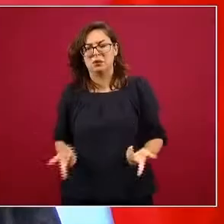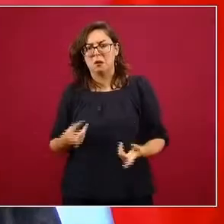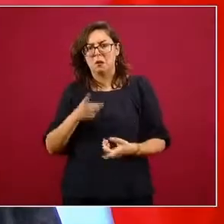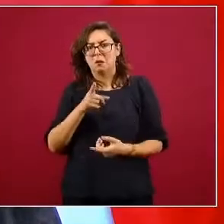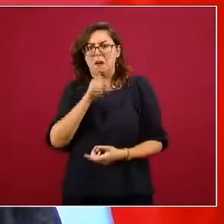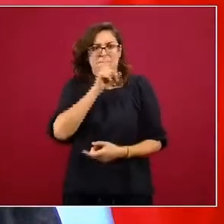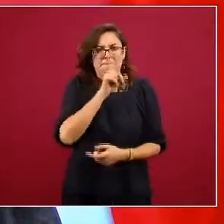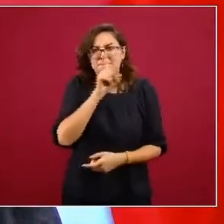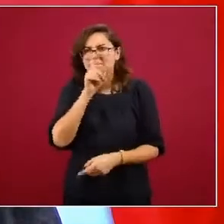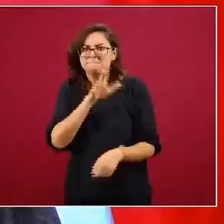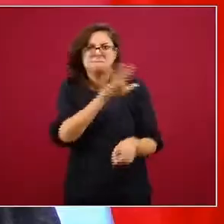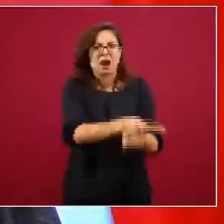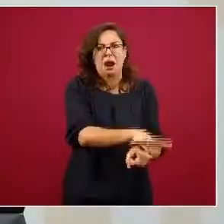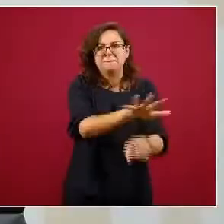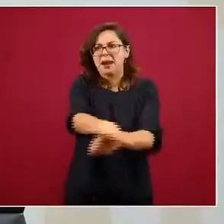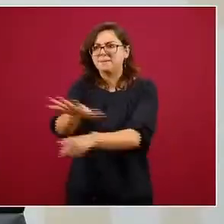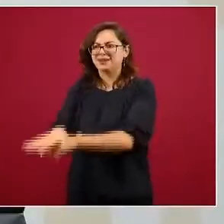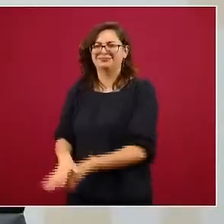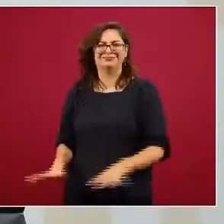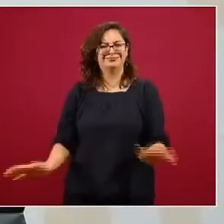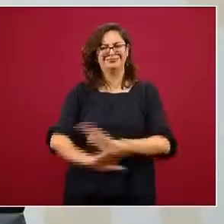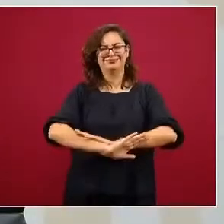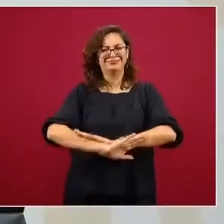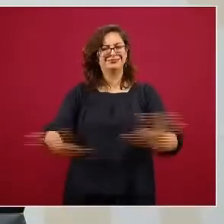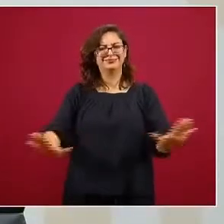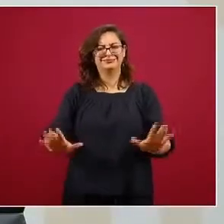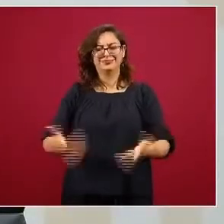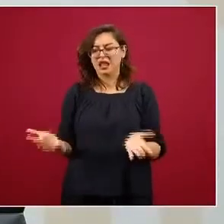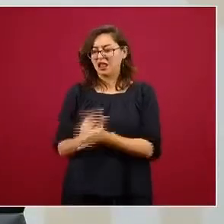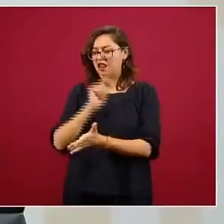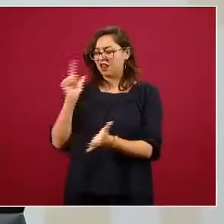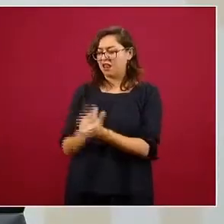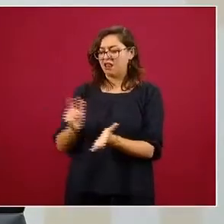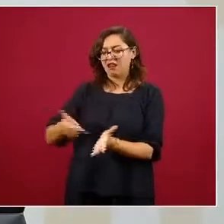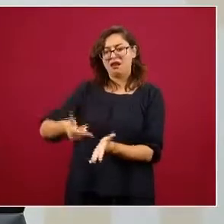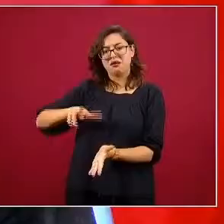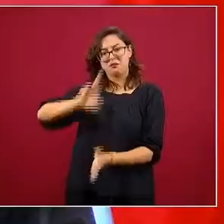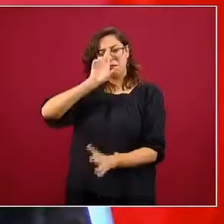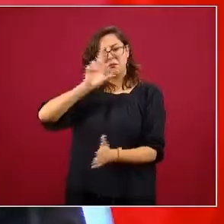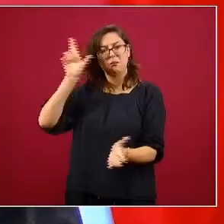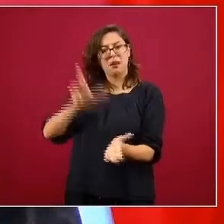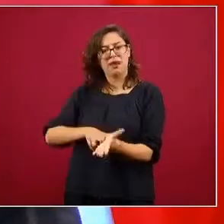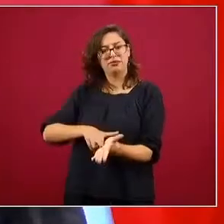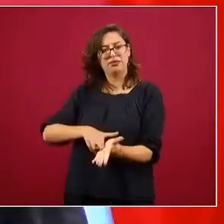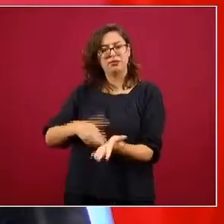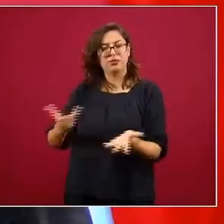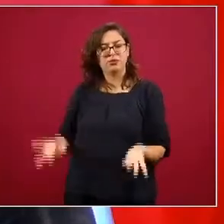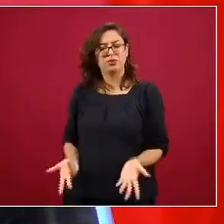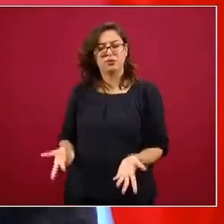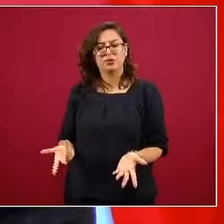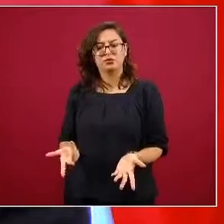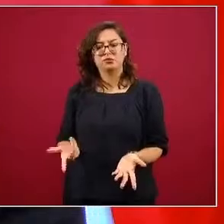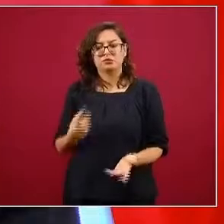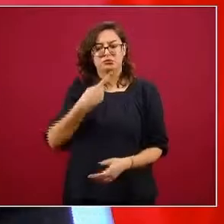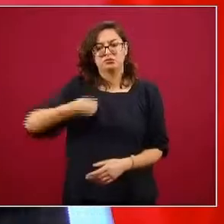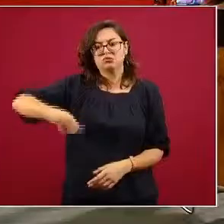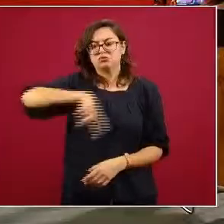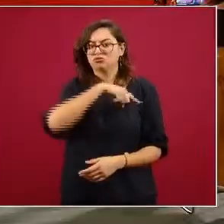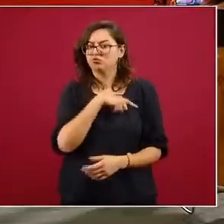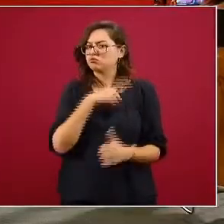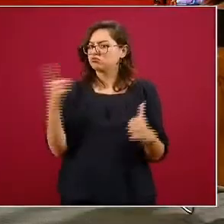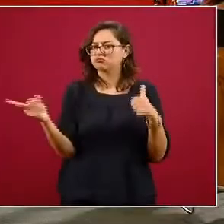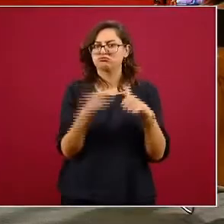referencial. Nuestra manera de actuar es con base en la ley y nuestra manera de actuar es por el